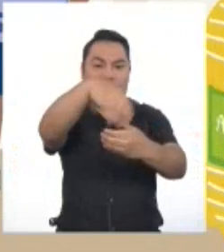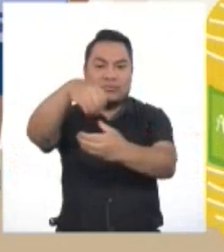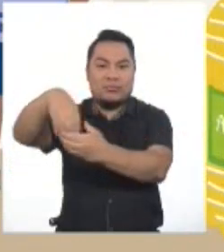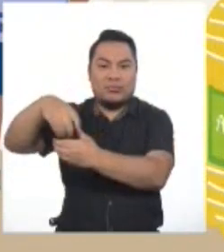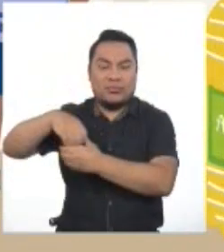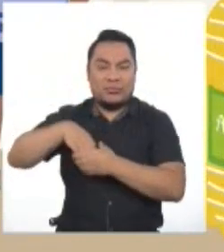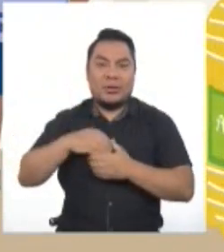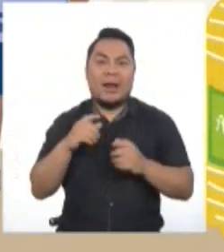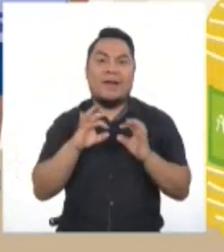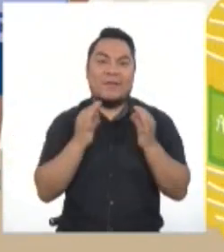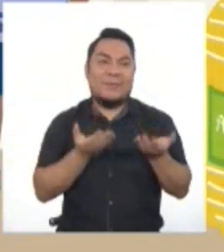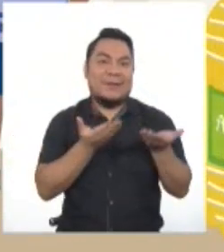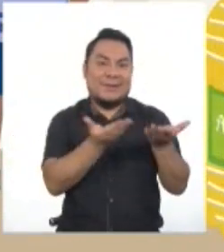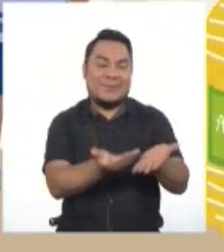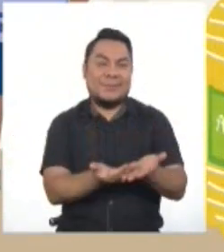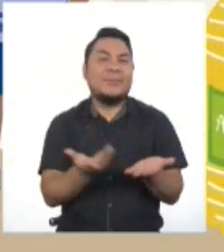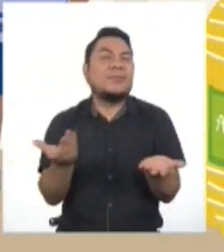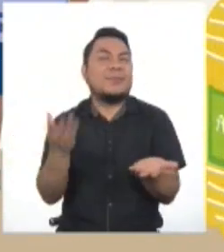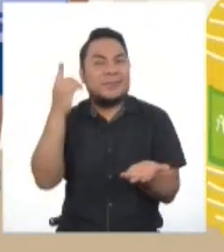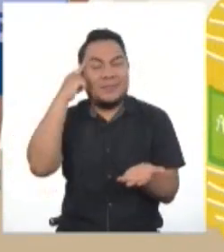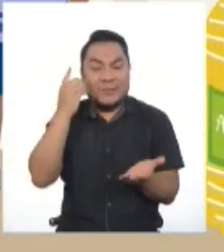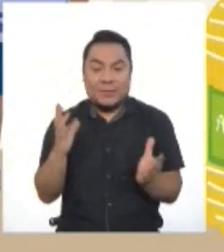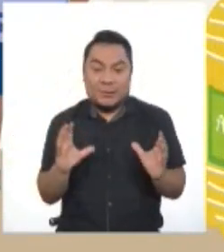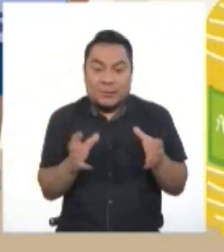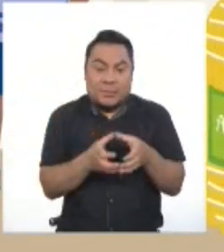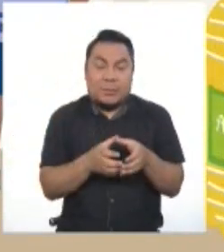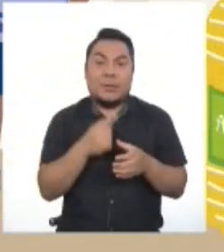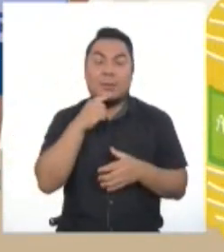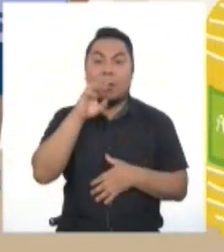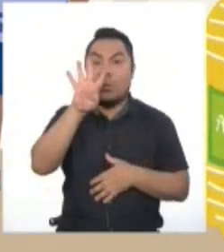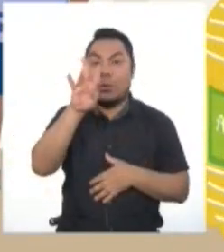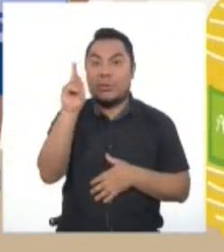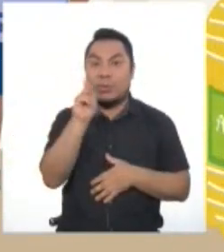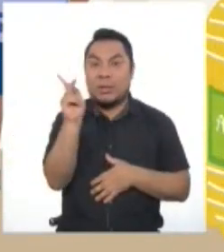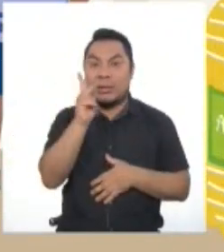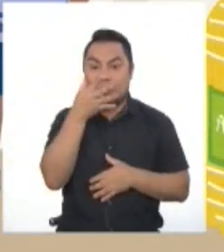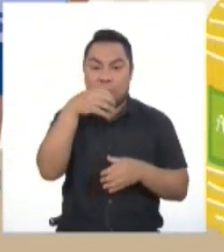¿Qué pasa si empaquetamos el trigo en paquetes de 4 kilos?